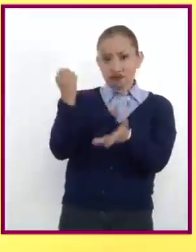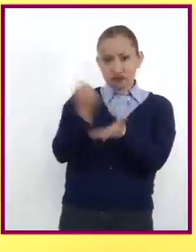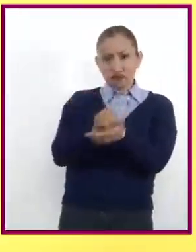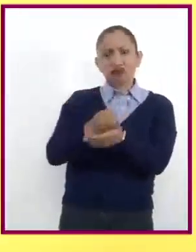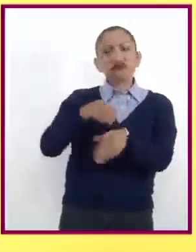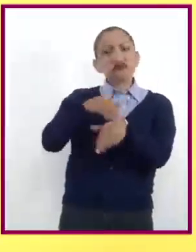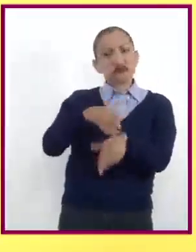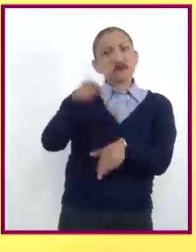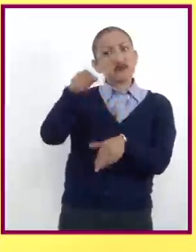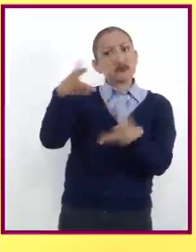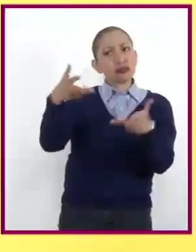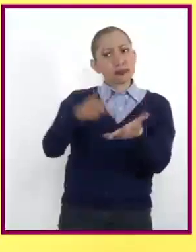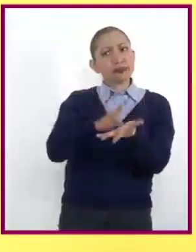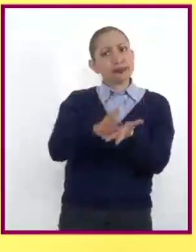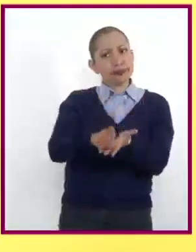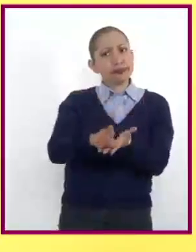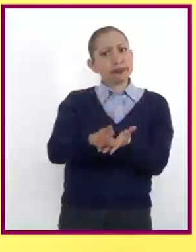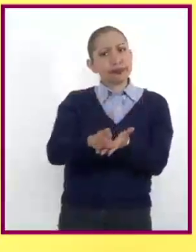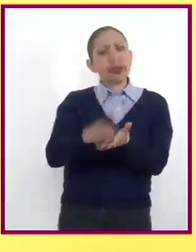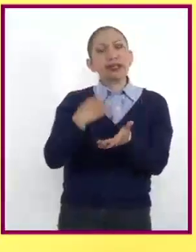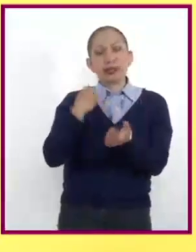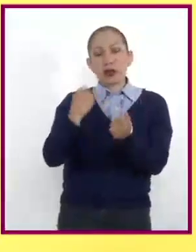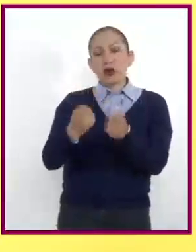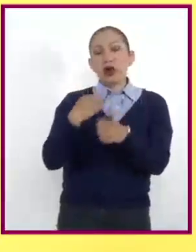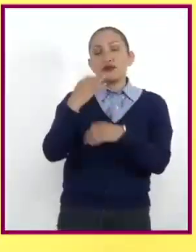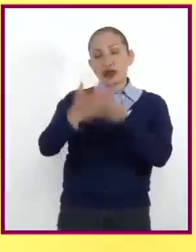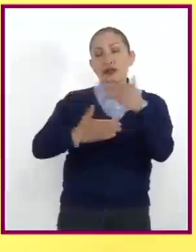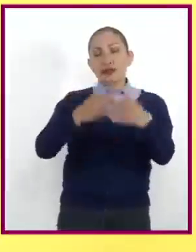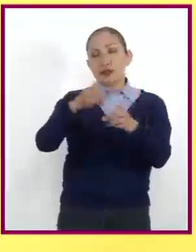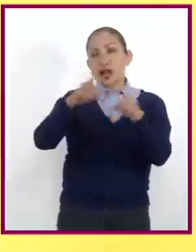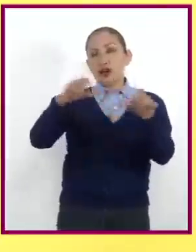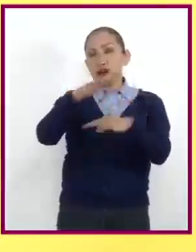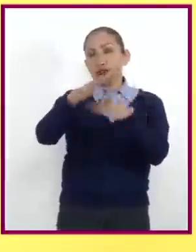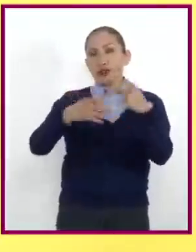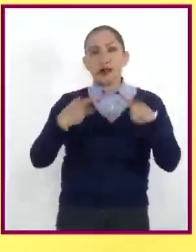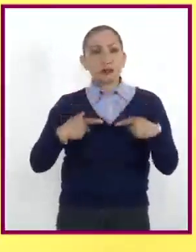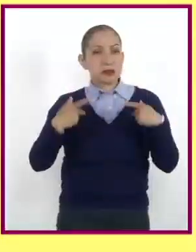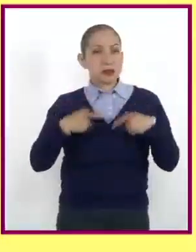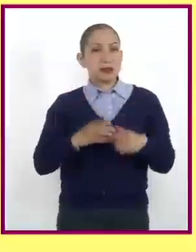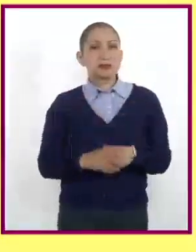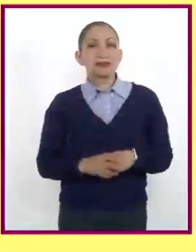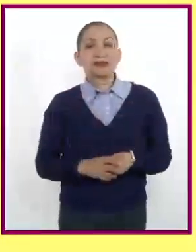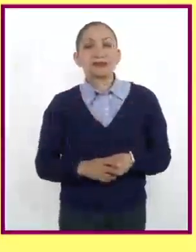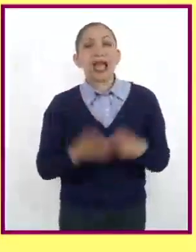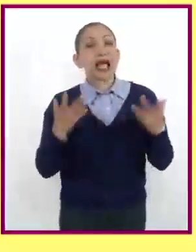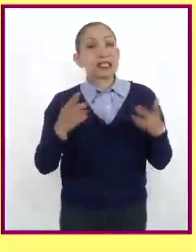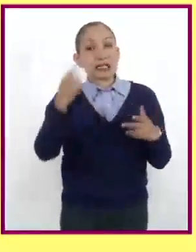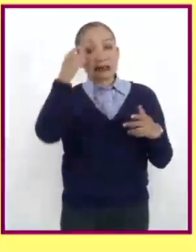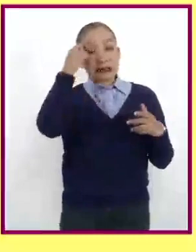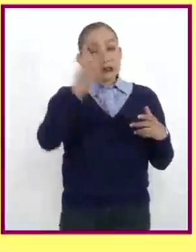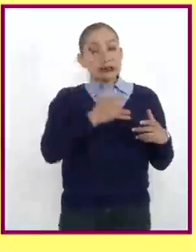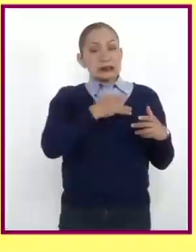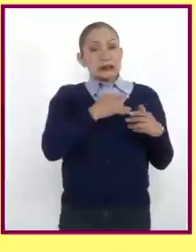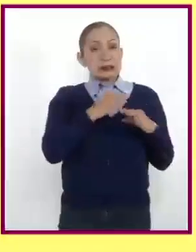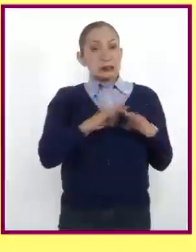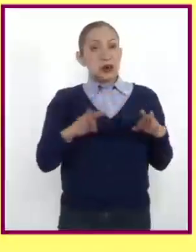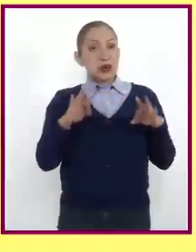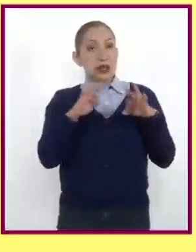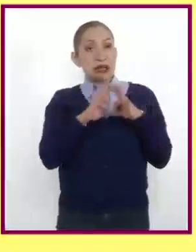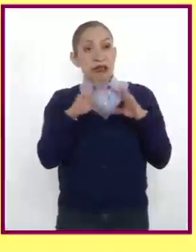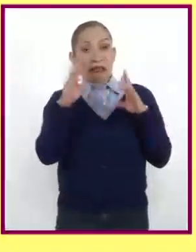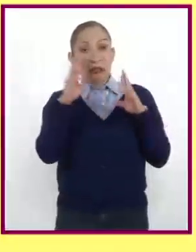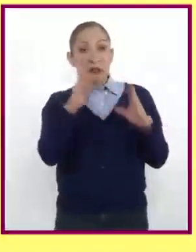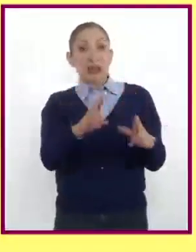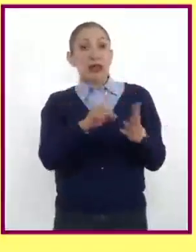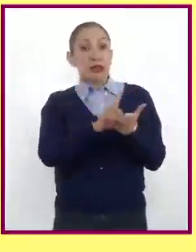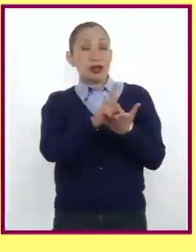el cumplimiento de estos derechos garantiza el desarrollo pleno de todas las personas. Hacer conciencia sobre la importancia de respetar